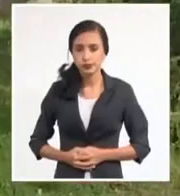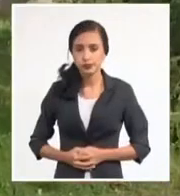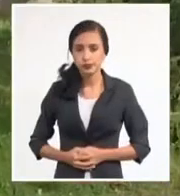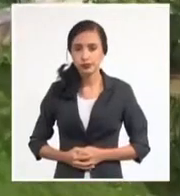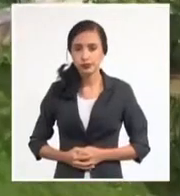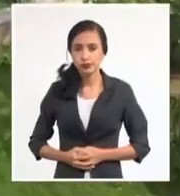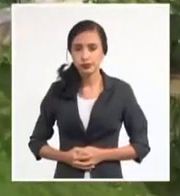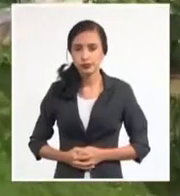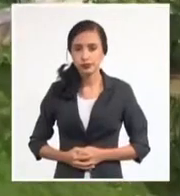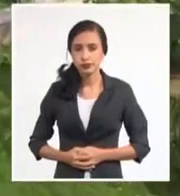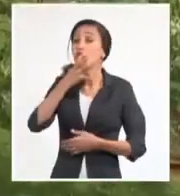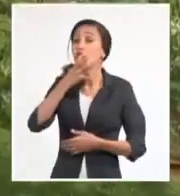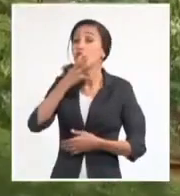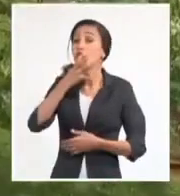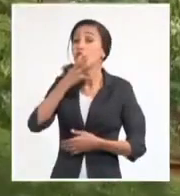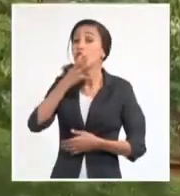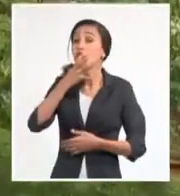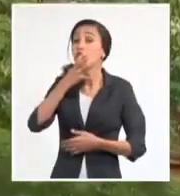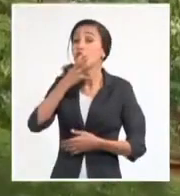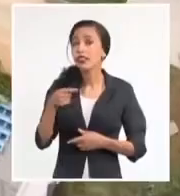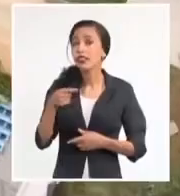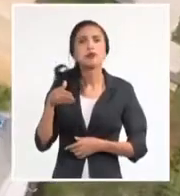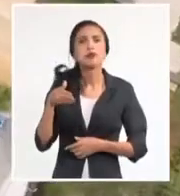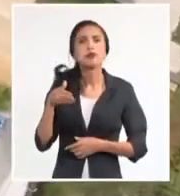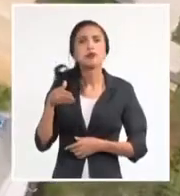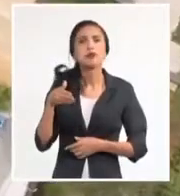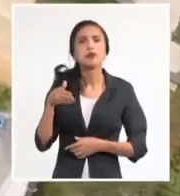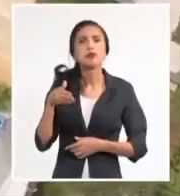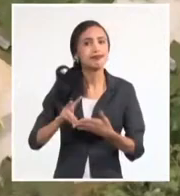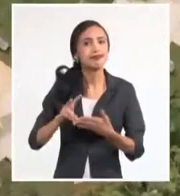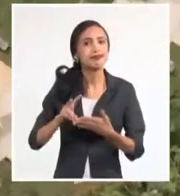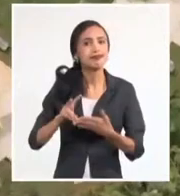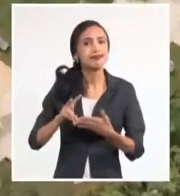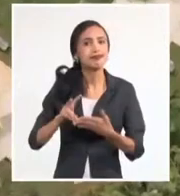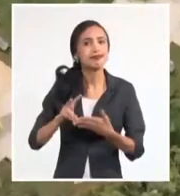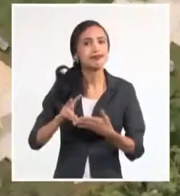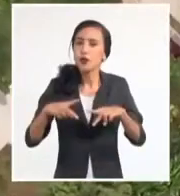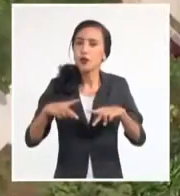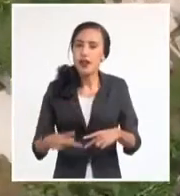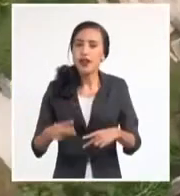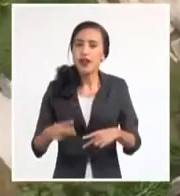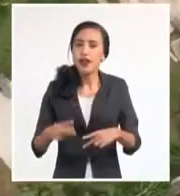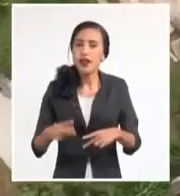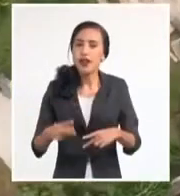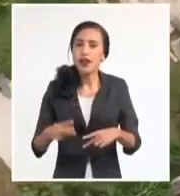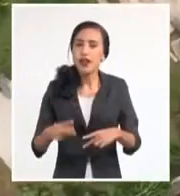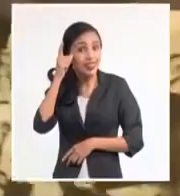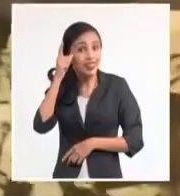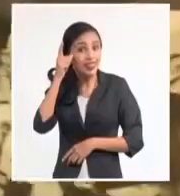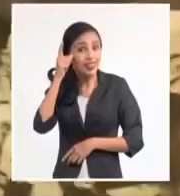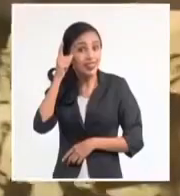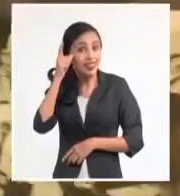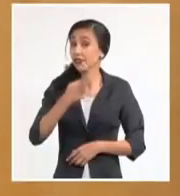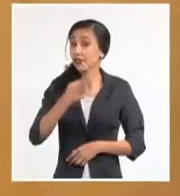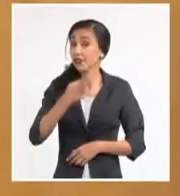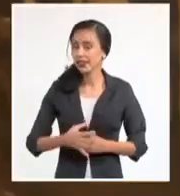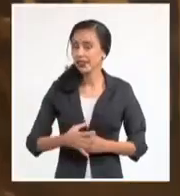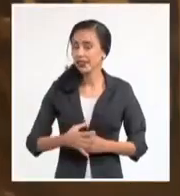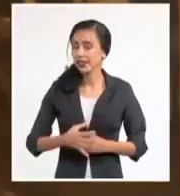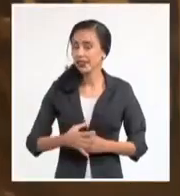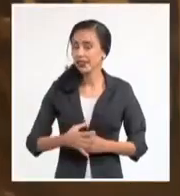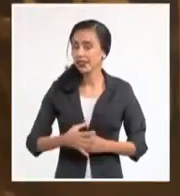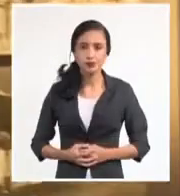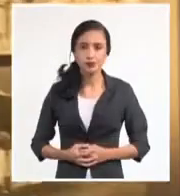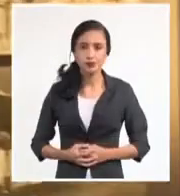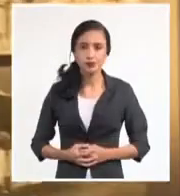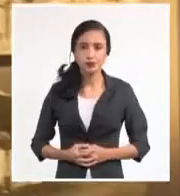Fidel Castro Ruz habrá que acudir una y otra vez para el reencuentro con los ideales de un gigante multiplicado. Habita aquí